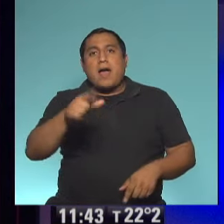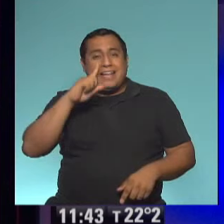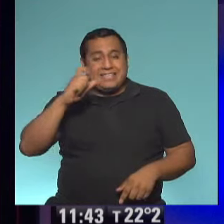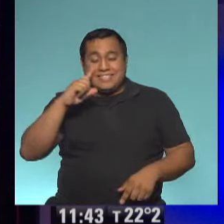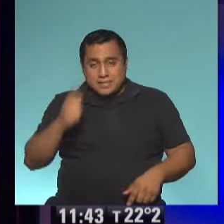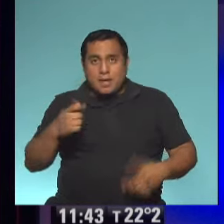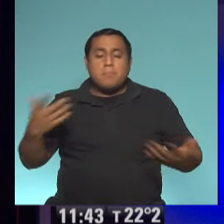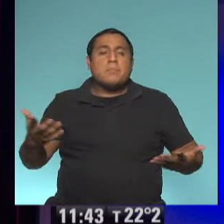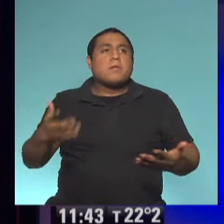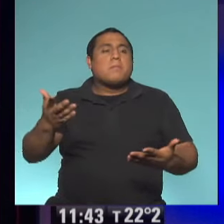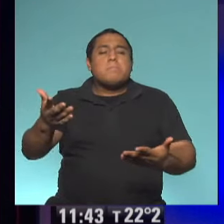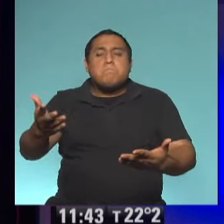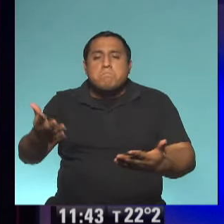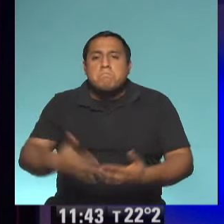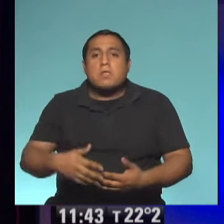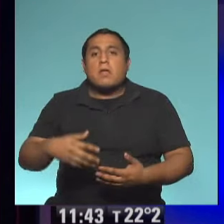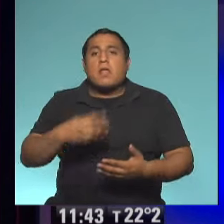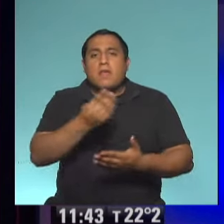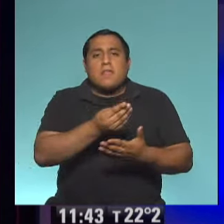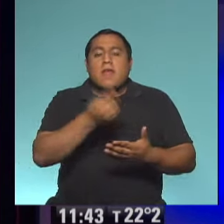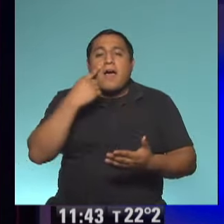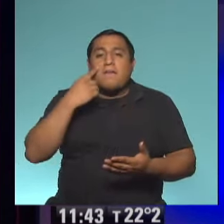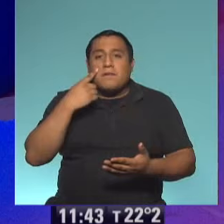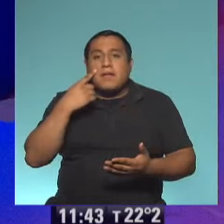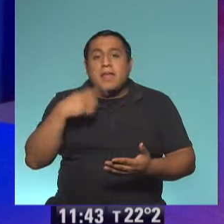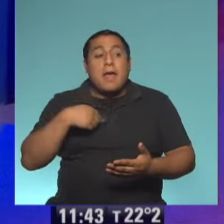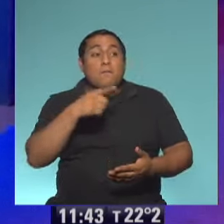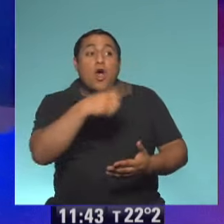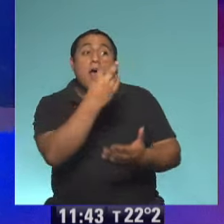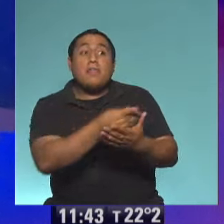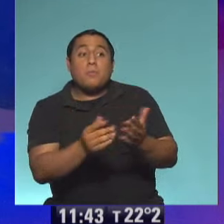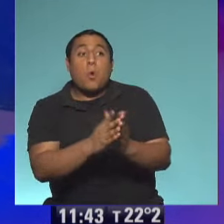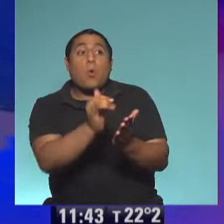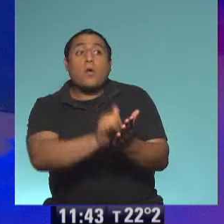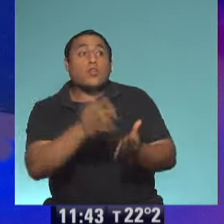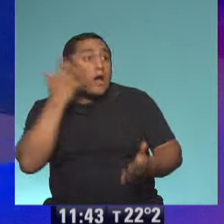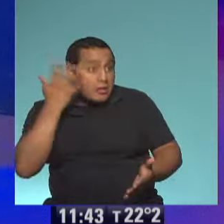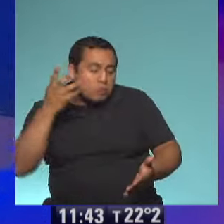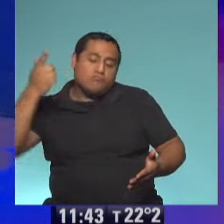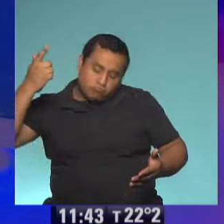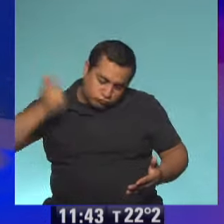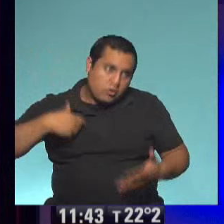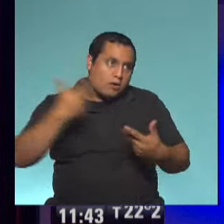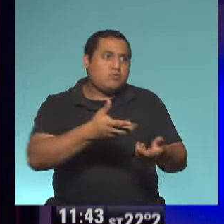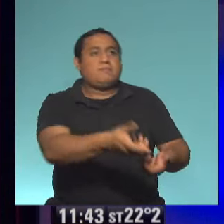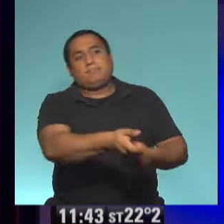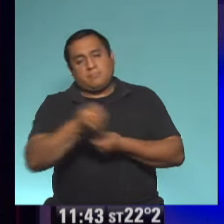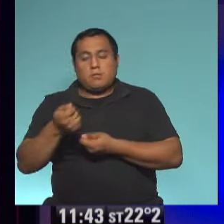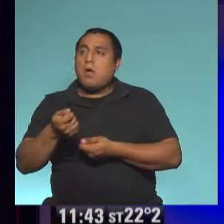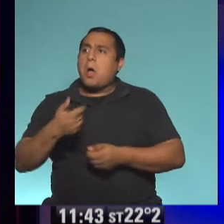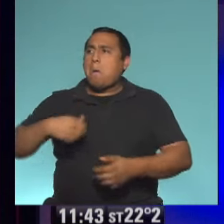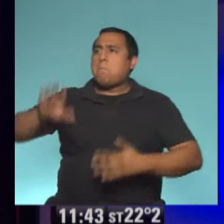hay por todas partes. Hazme un libro de gatos y te sacaré de aquí. ¿No? ¡Apa! Me puse una condición. Te prometo que te lo haré en